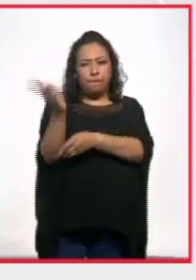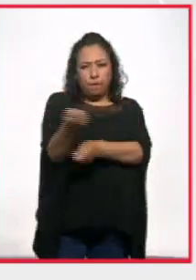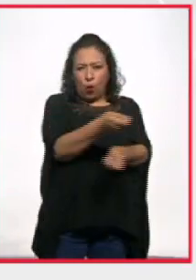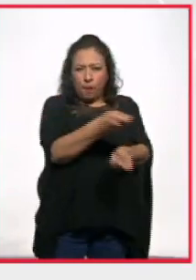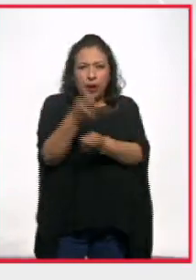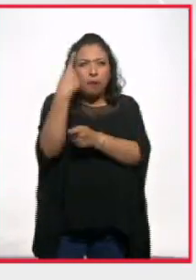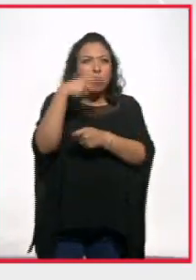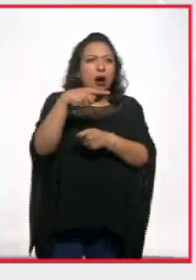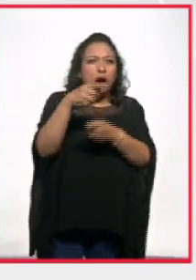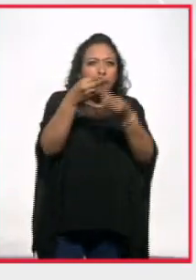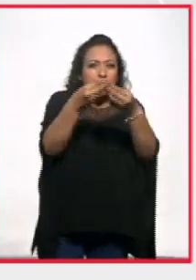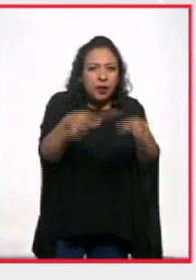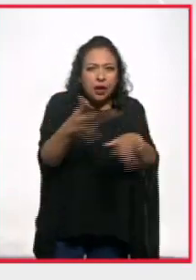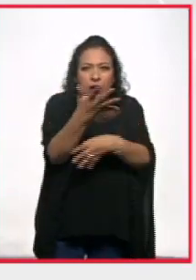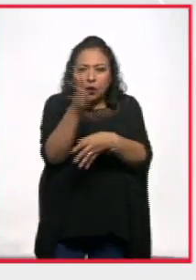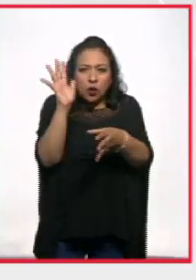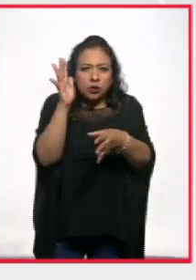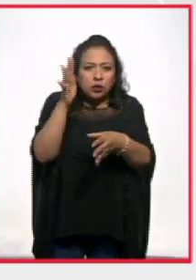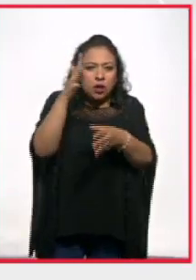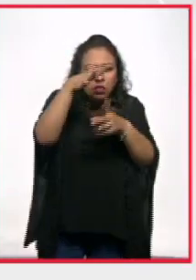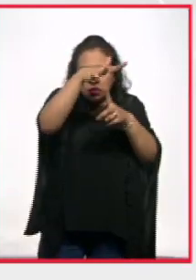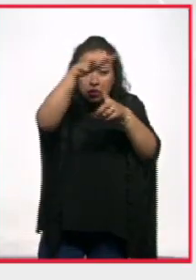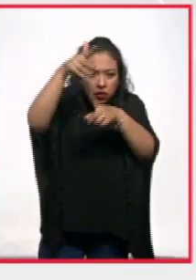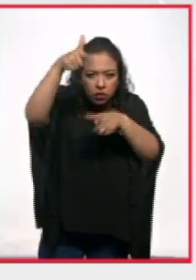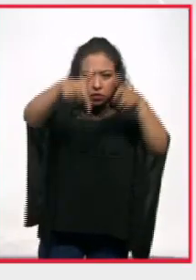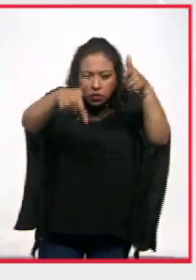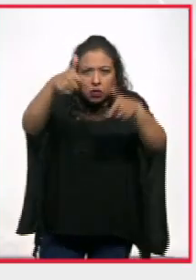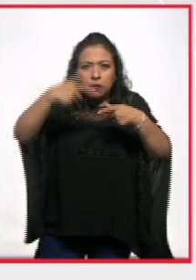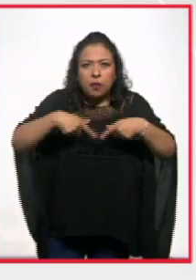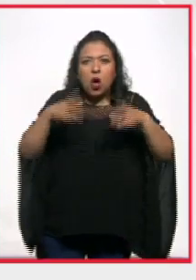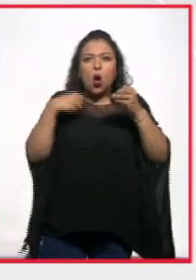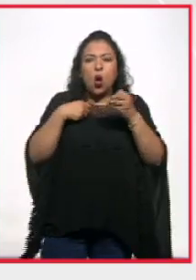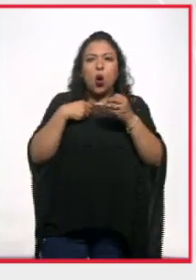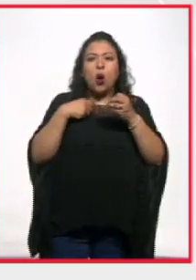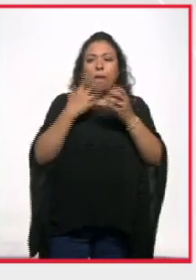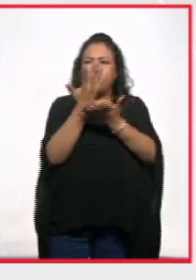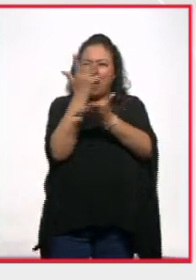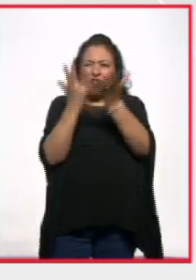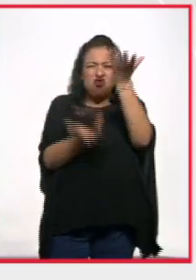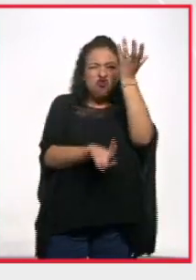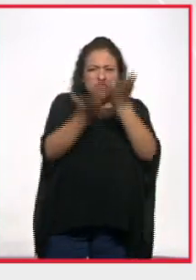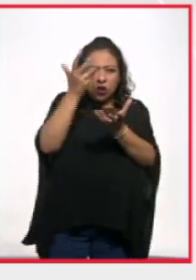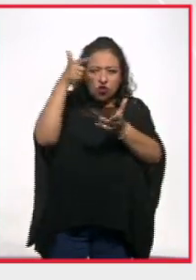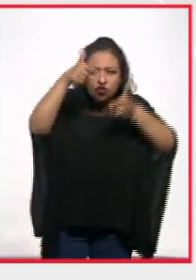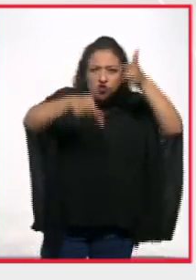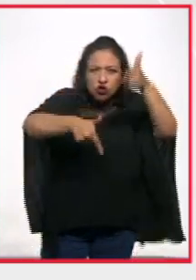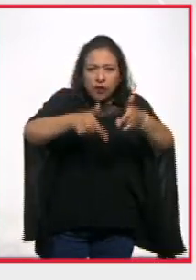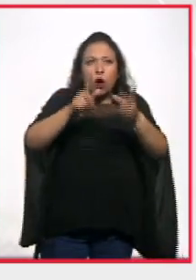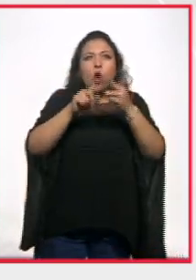buscar a personas que están perdidas en los bosques, para detectar incendios forestales. Hay otros que están diseñados también para medicina,